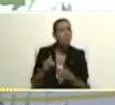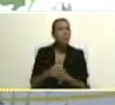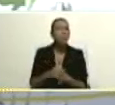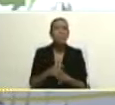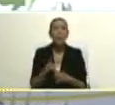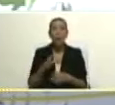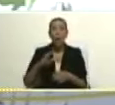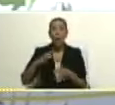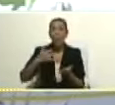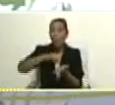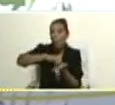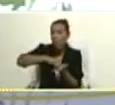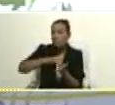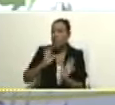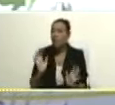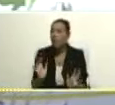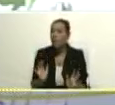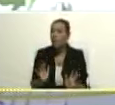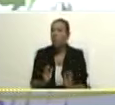¿Facebook? ¿WhatsApp?